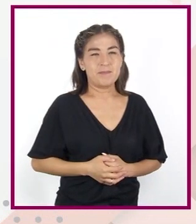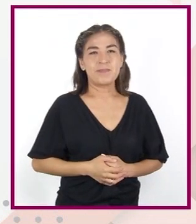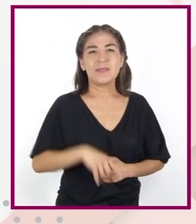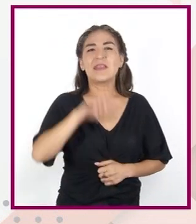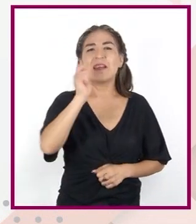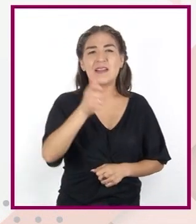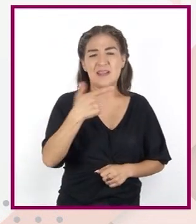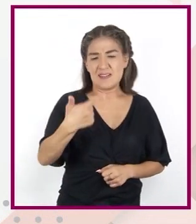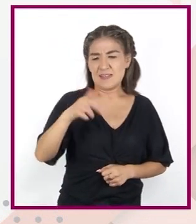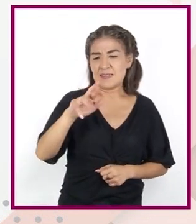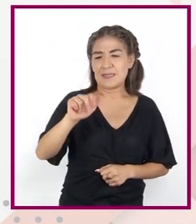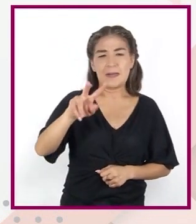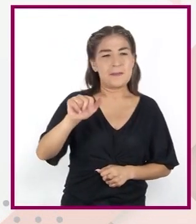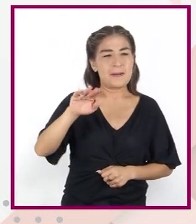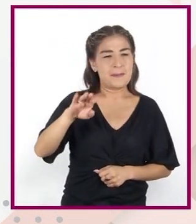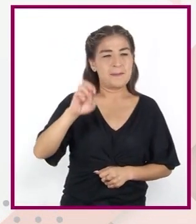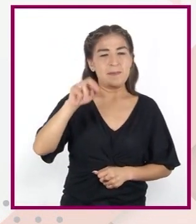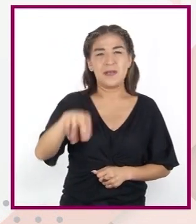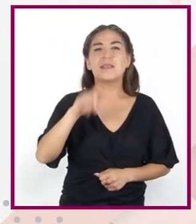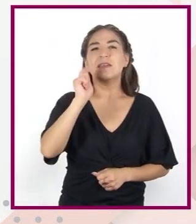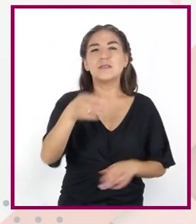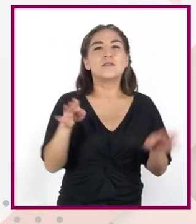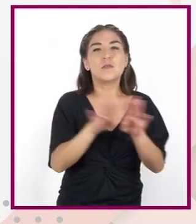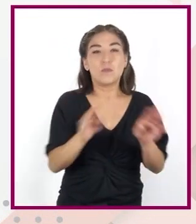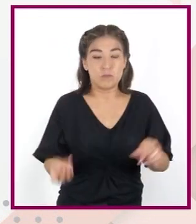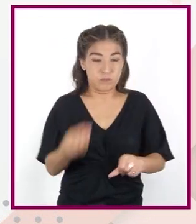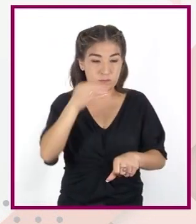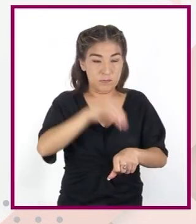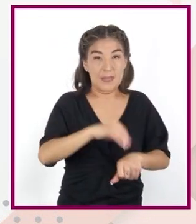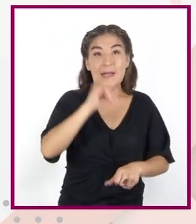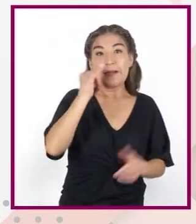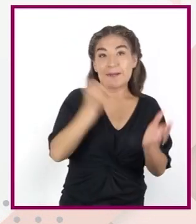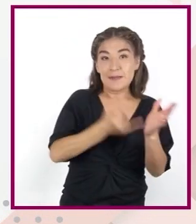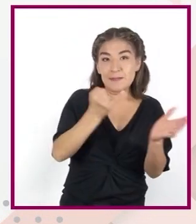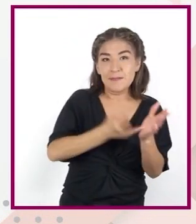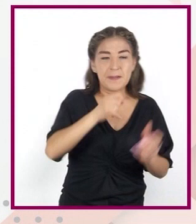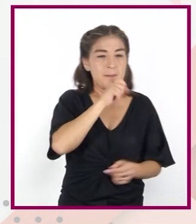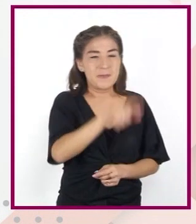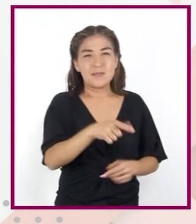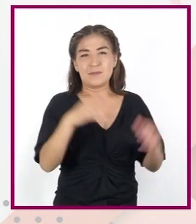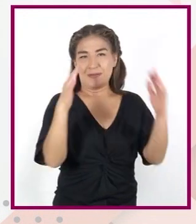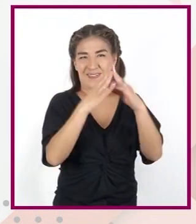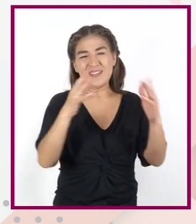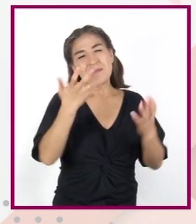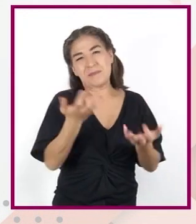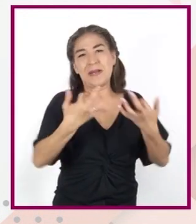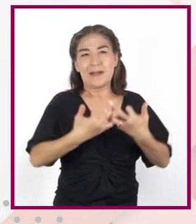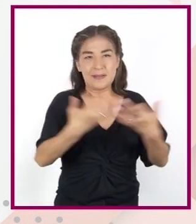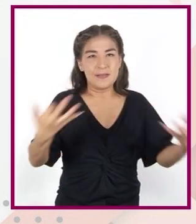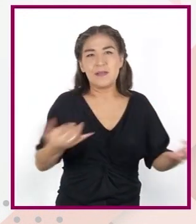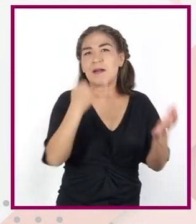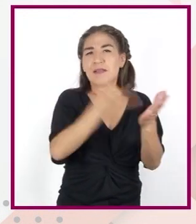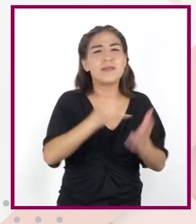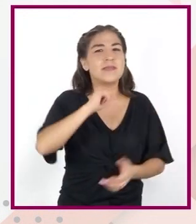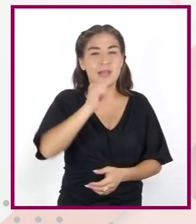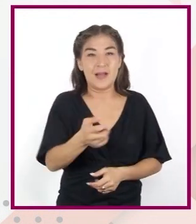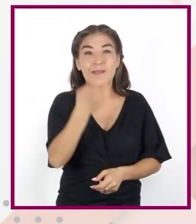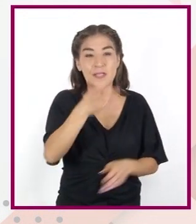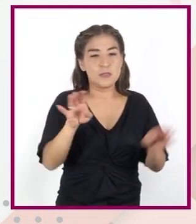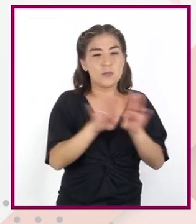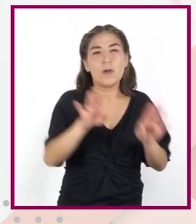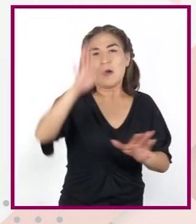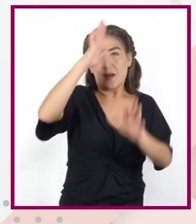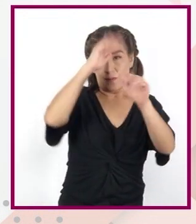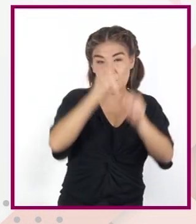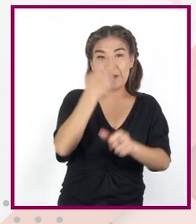palabra gravamen hace referencia a que no se aplicará IVA al precio del inmueble. Las obligaciones fiscales se relacionan al